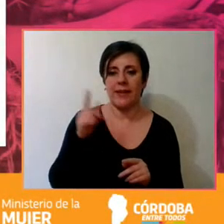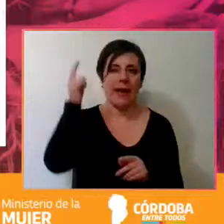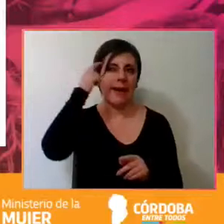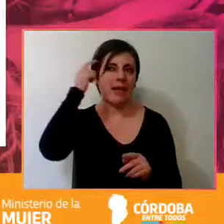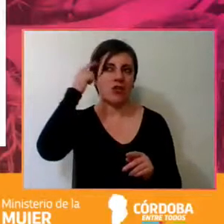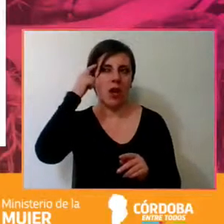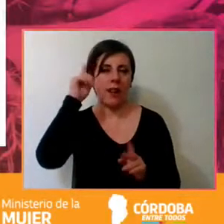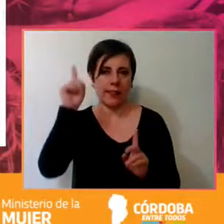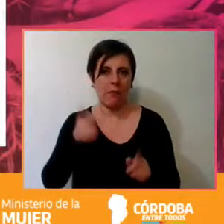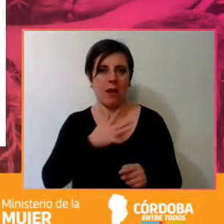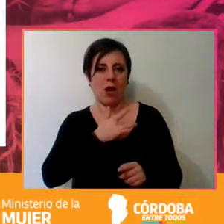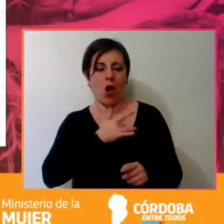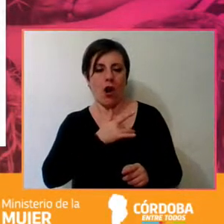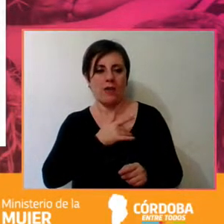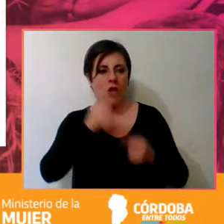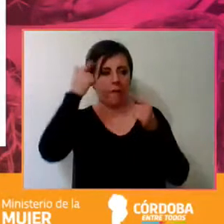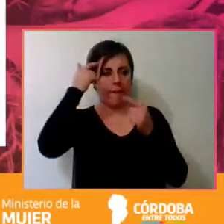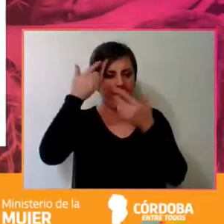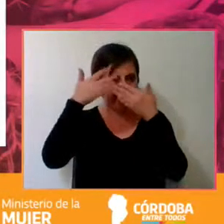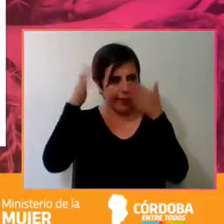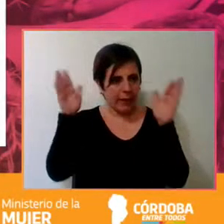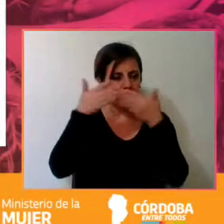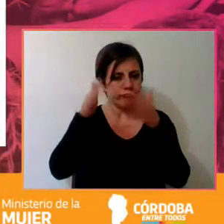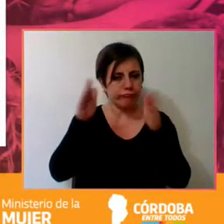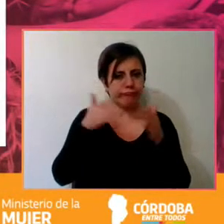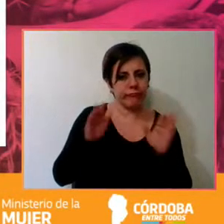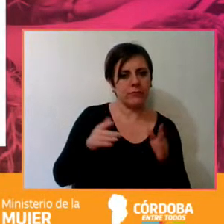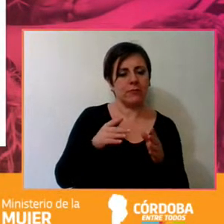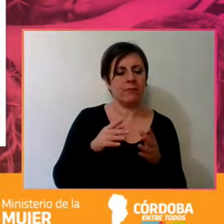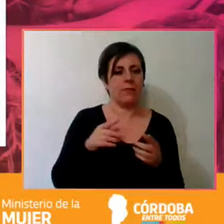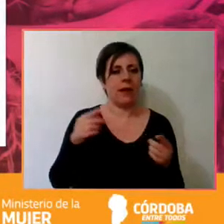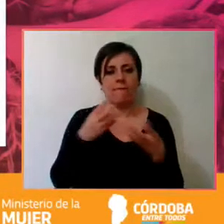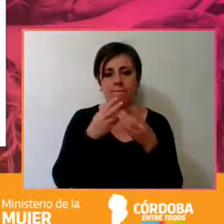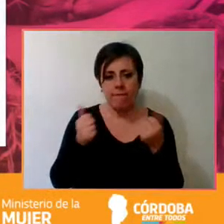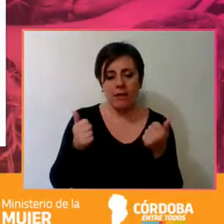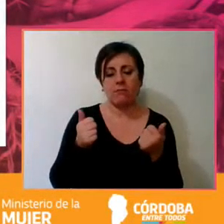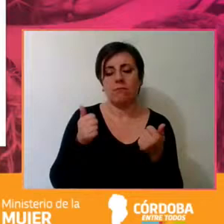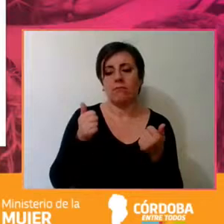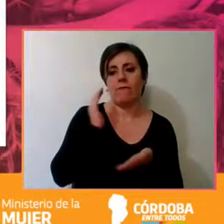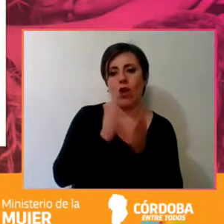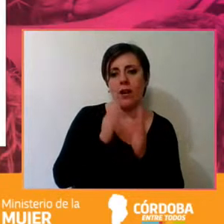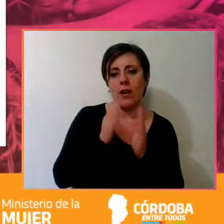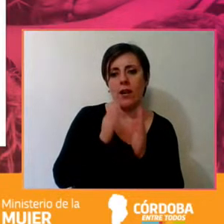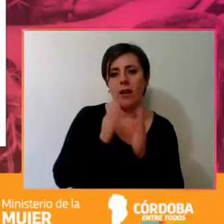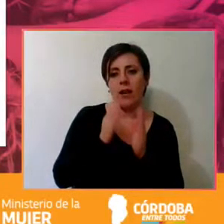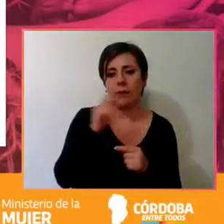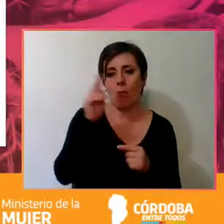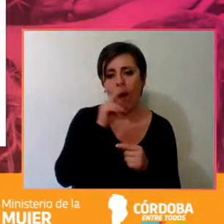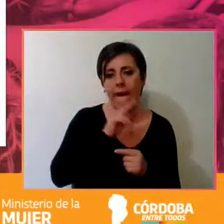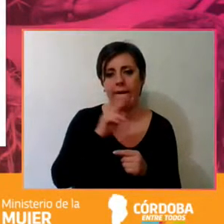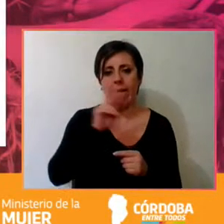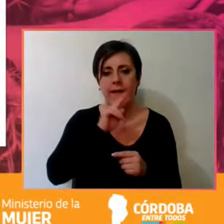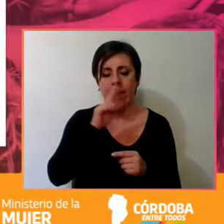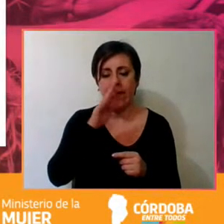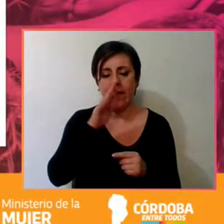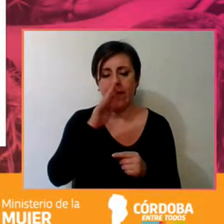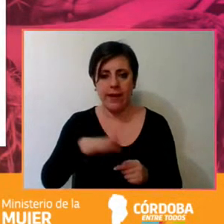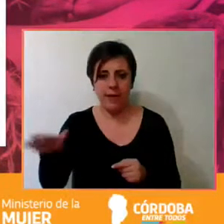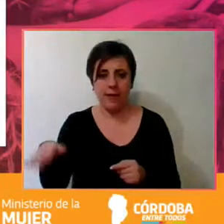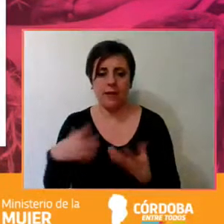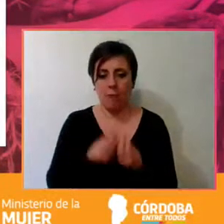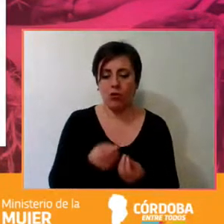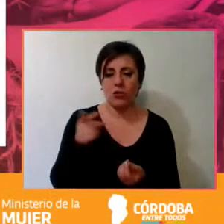también de corazones, de mentes, para poner fin a la violencia contra mujeres y niñas. Esto significa apoyar a los gobiernos, a los movimientos